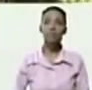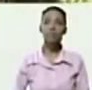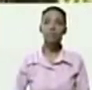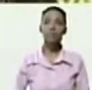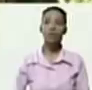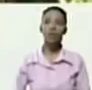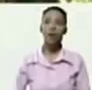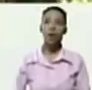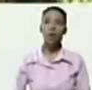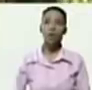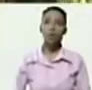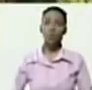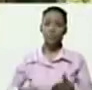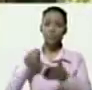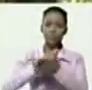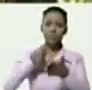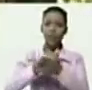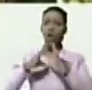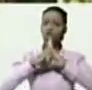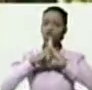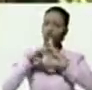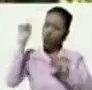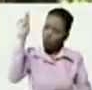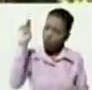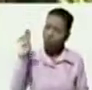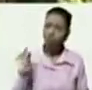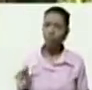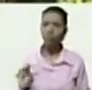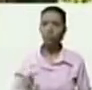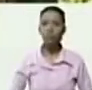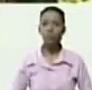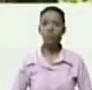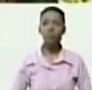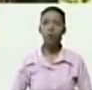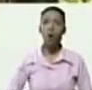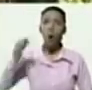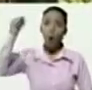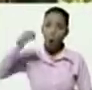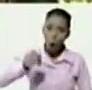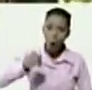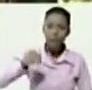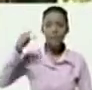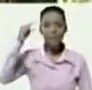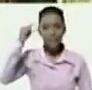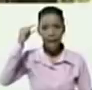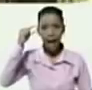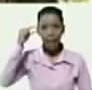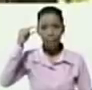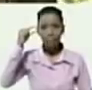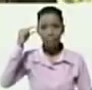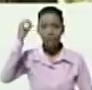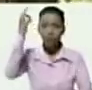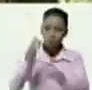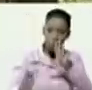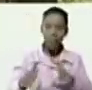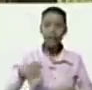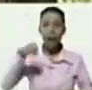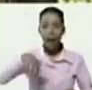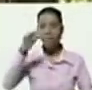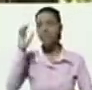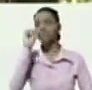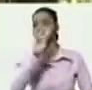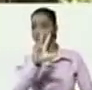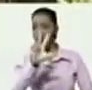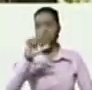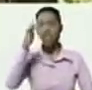Una batalla de todos los días. Hoy día, por cierto, 3 de febrero,